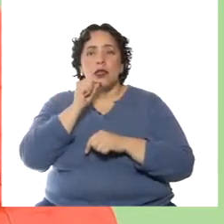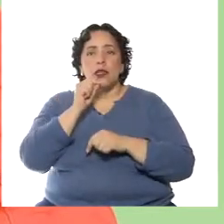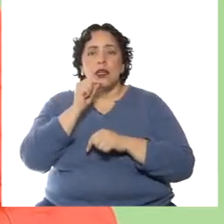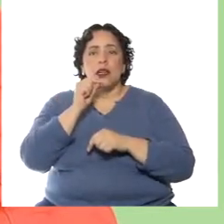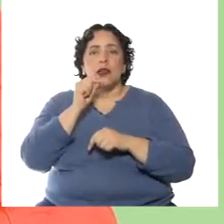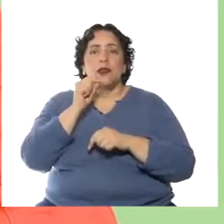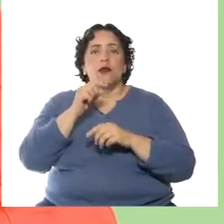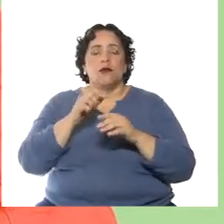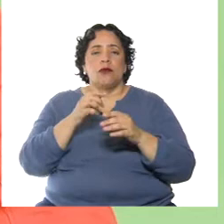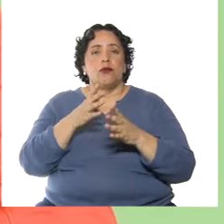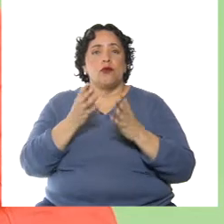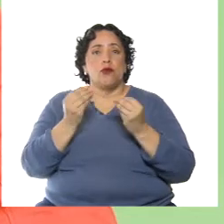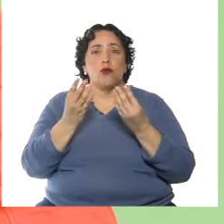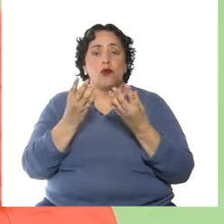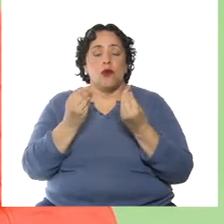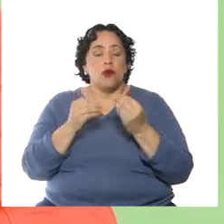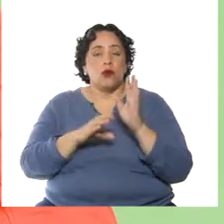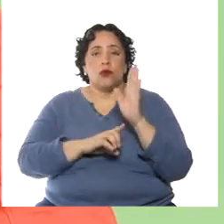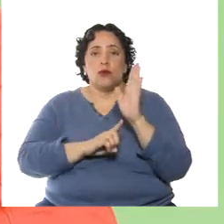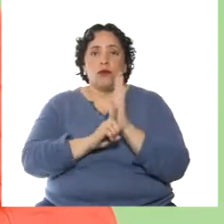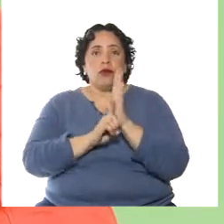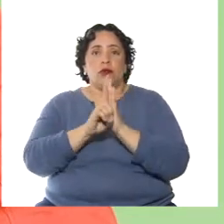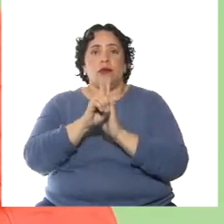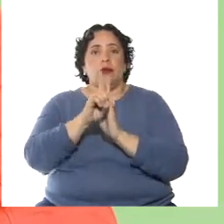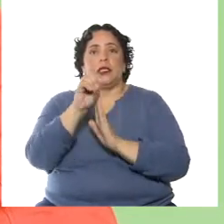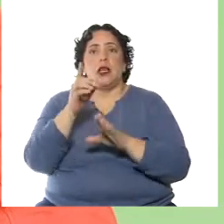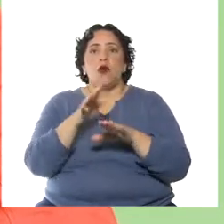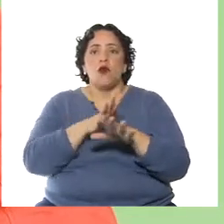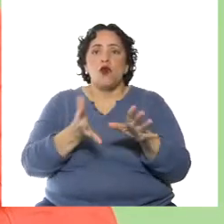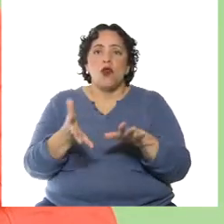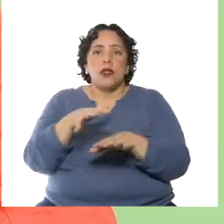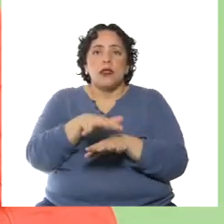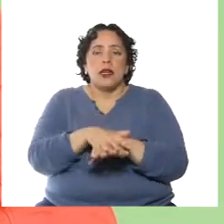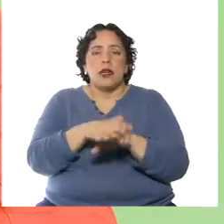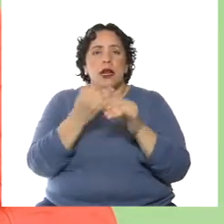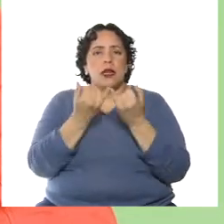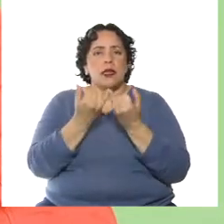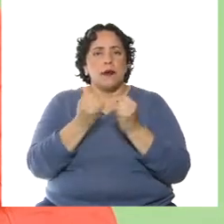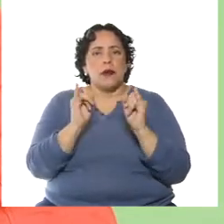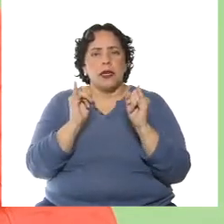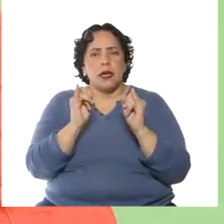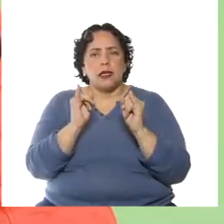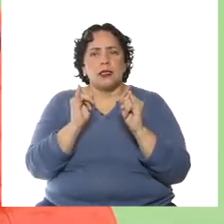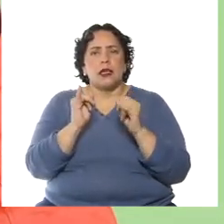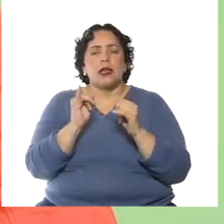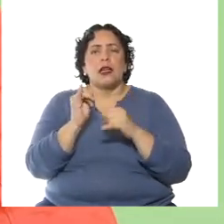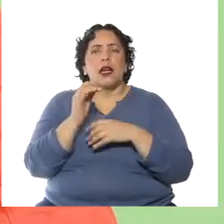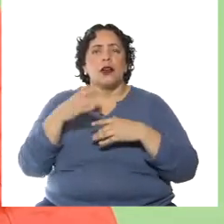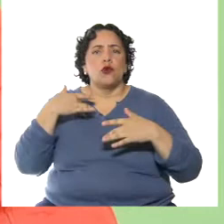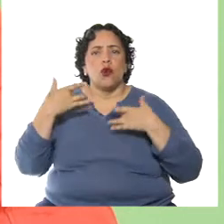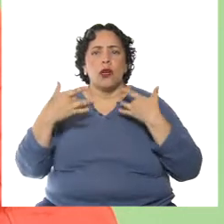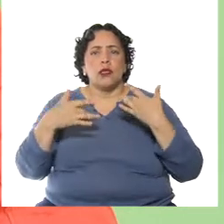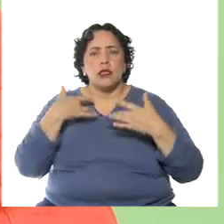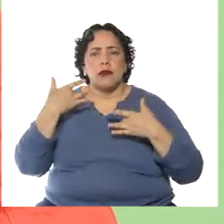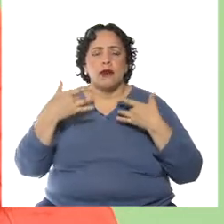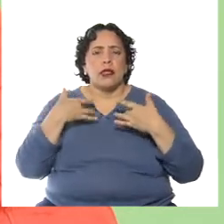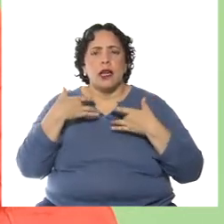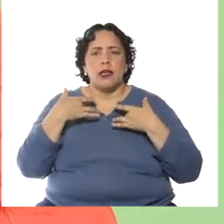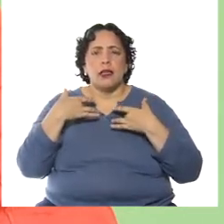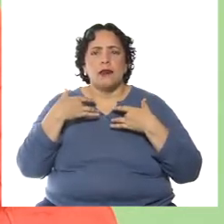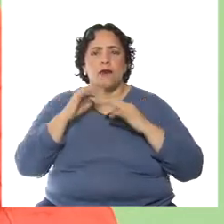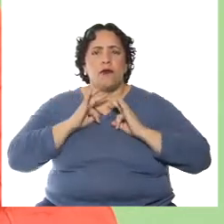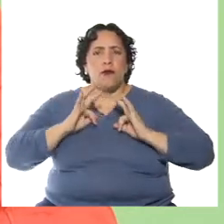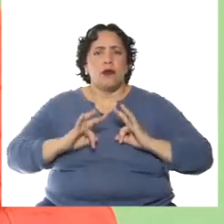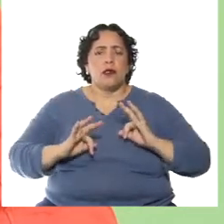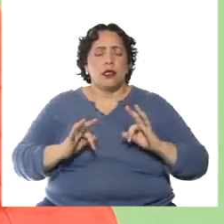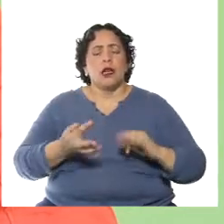tuvieron tantos logros en el desarrollo integral, en su autonomía, en su independencia, en sus actividades motoras.